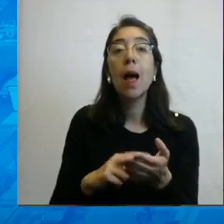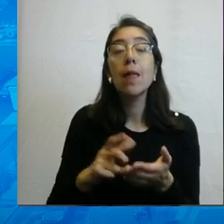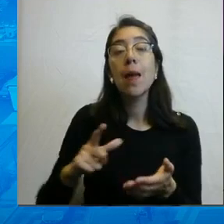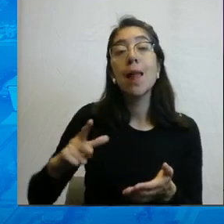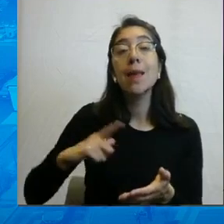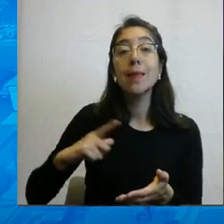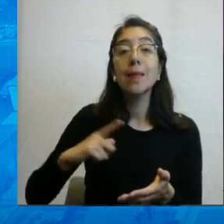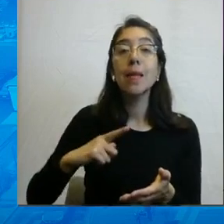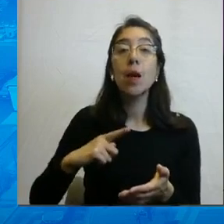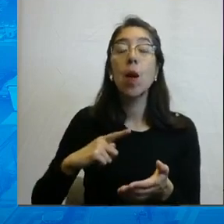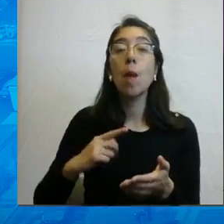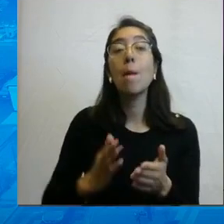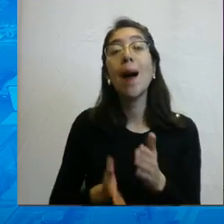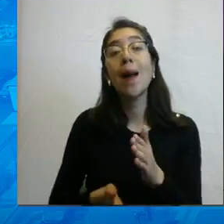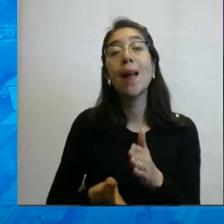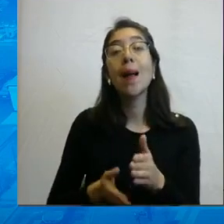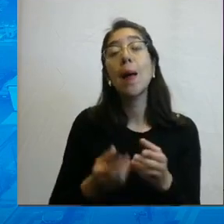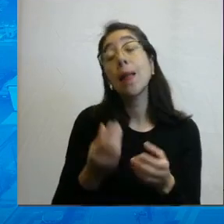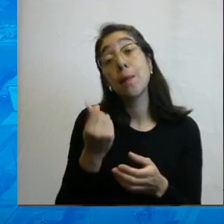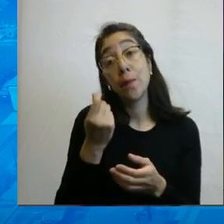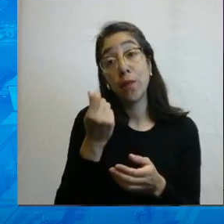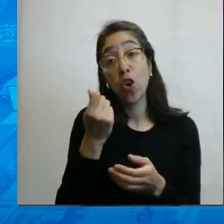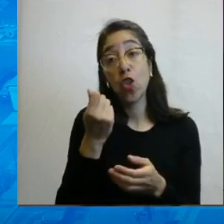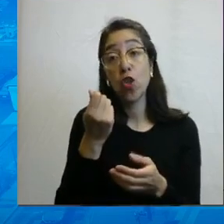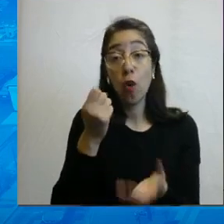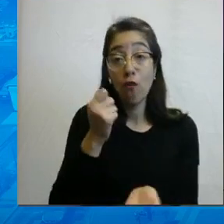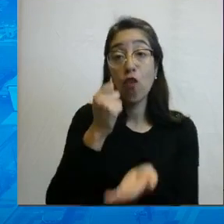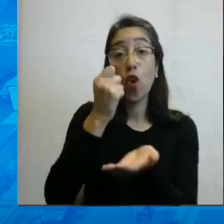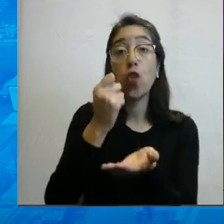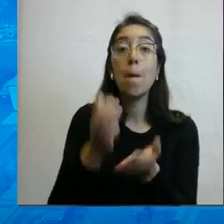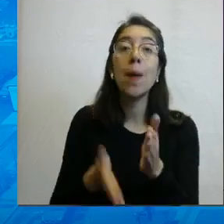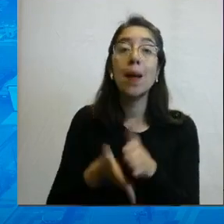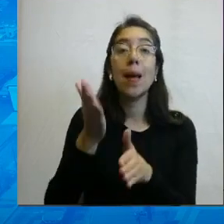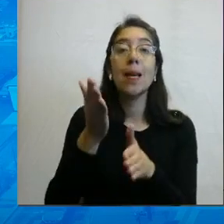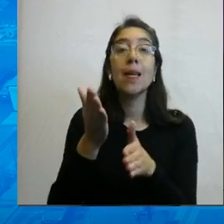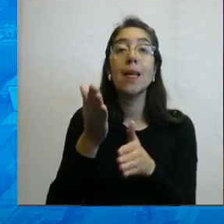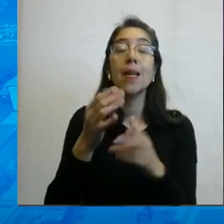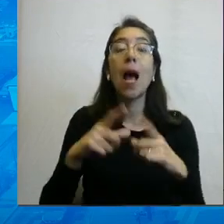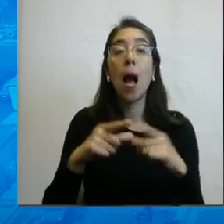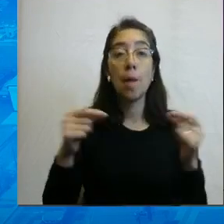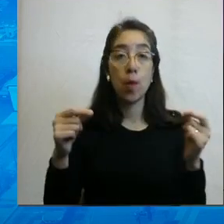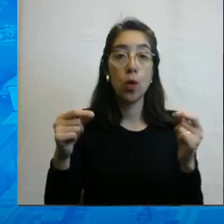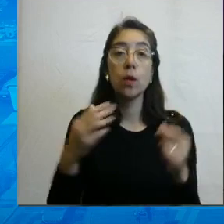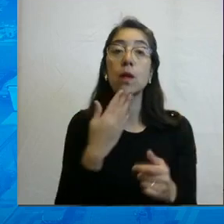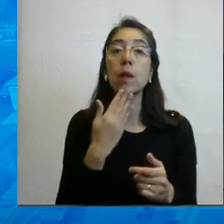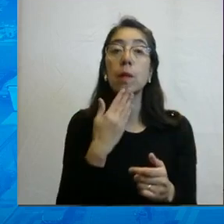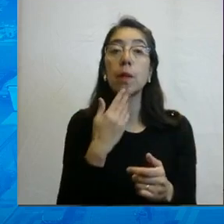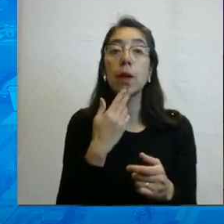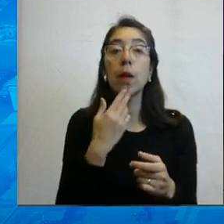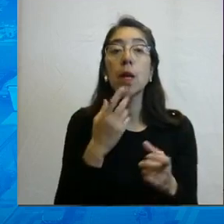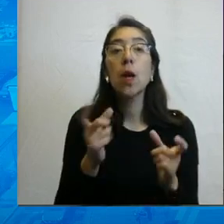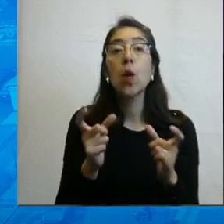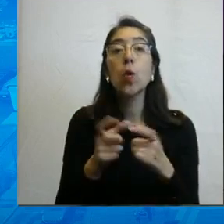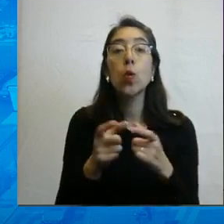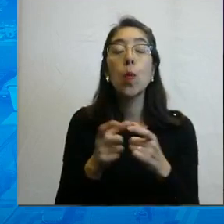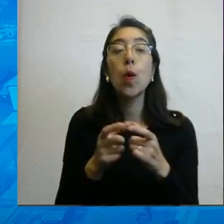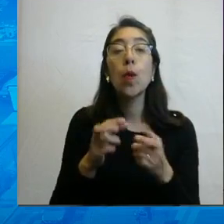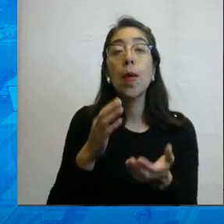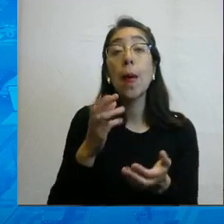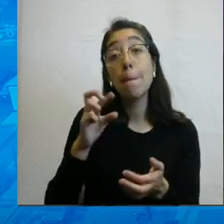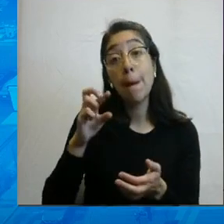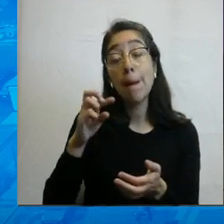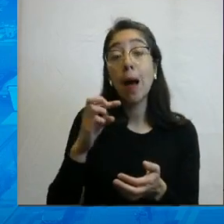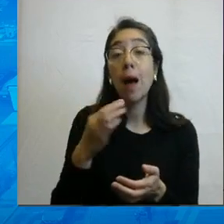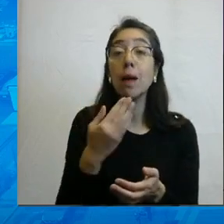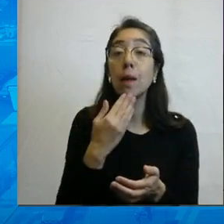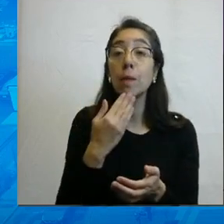para viaje a Japón, administrador CEPLAC y DIDECO. 3.10, Centro General de Padre Apoderado del Colegio Wilco Alto, solicita financiamiento de